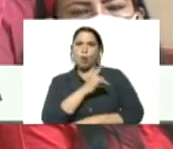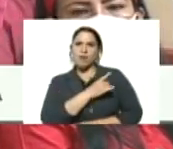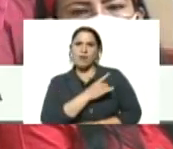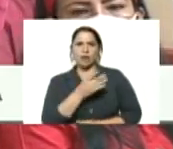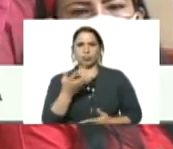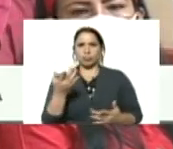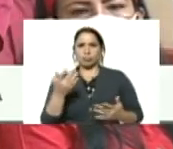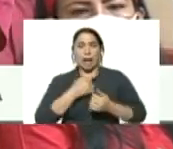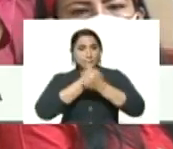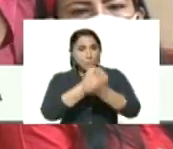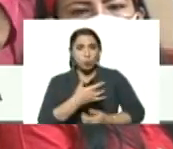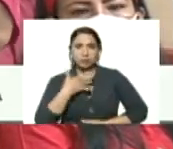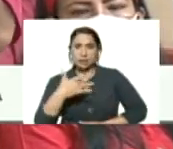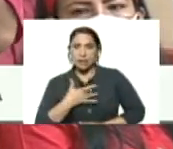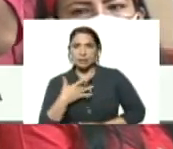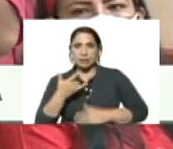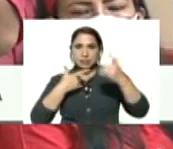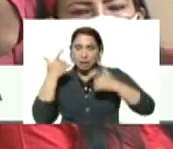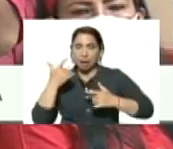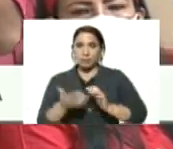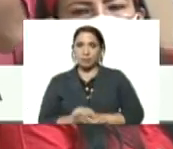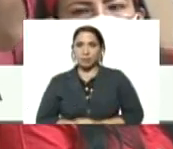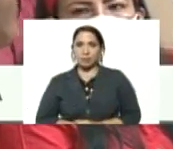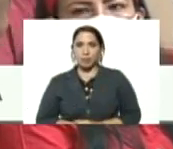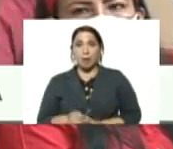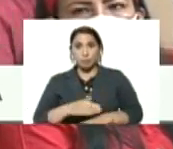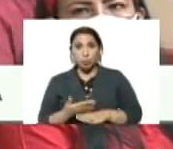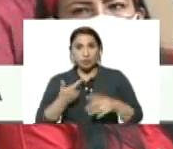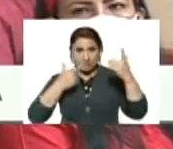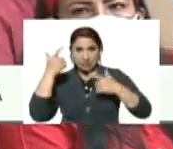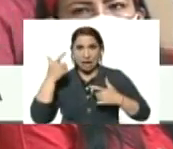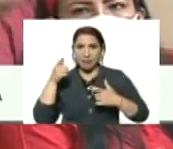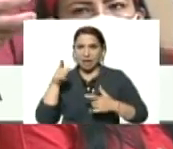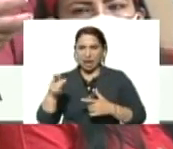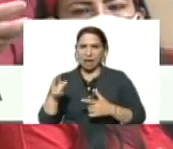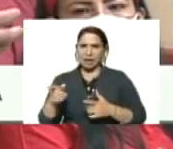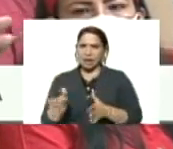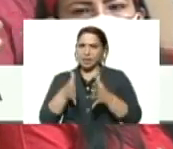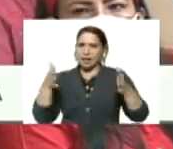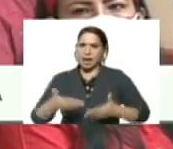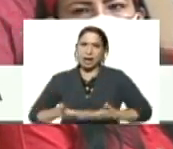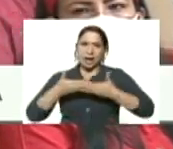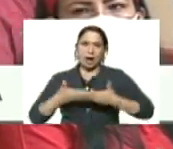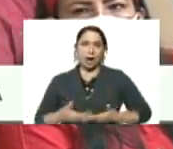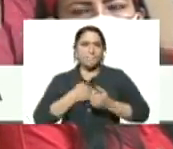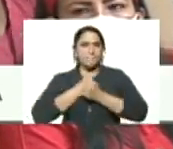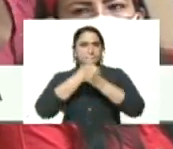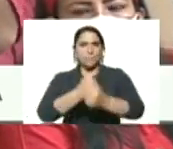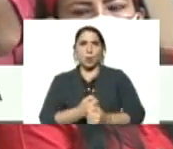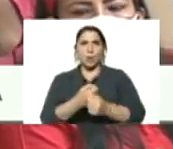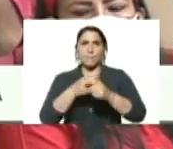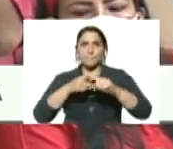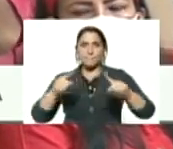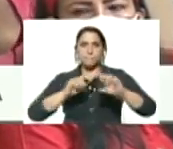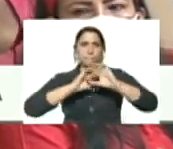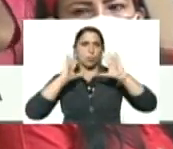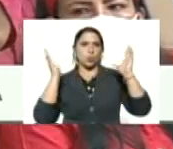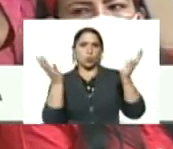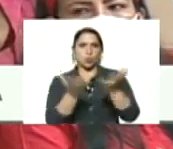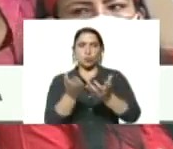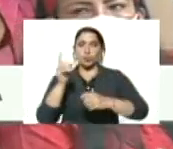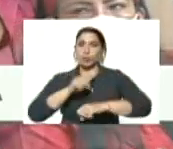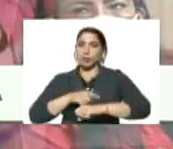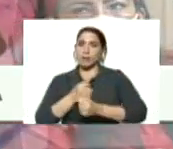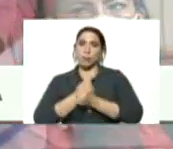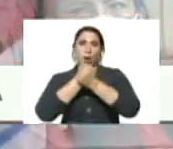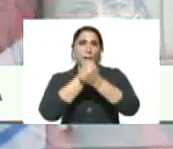sienten por Hugo Chávez. Porque Hugo Chávez fue eso, una gran carga de amor para el mundo en tiempos en que el amor